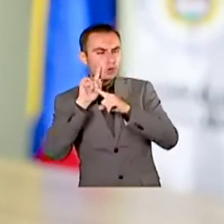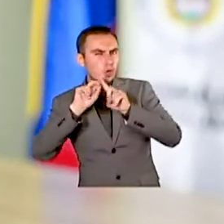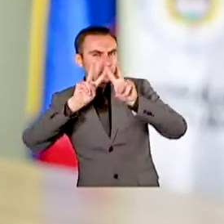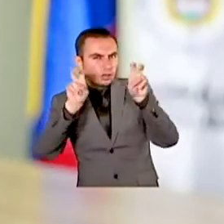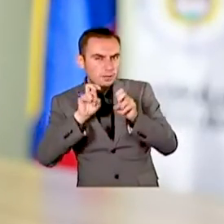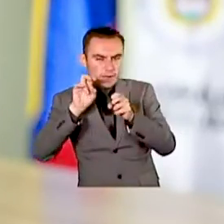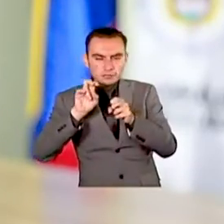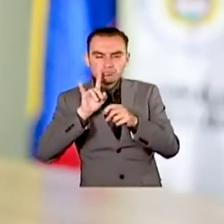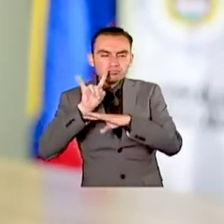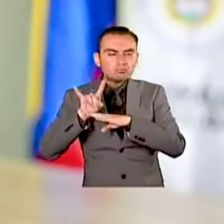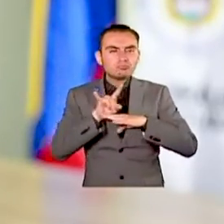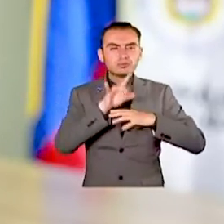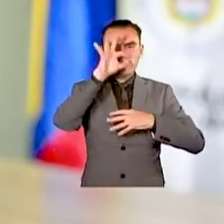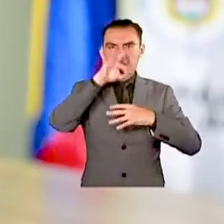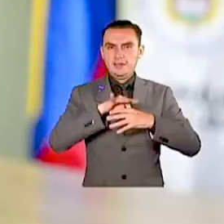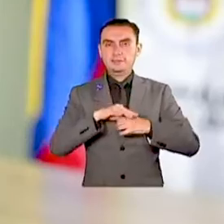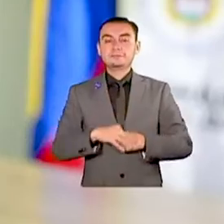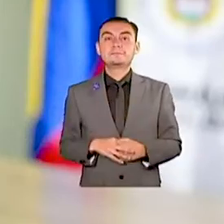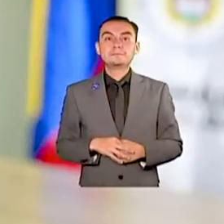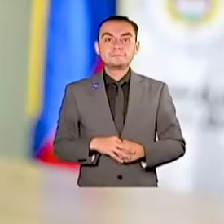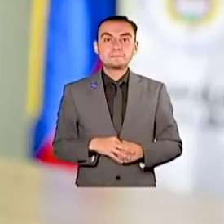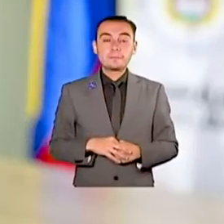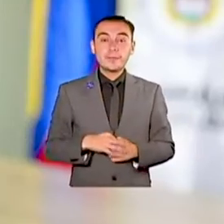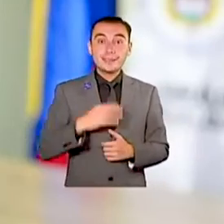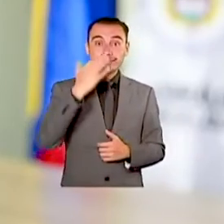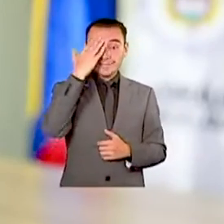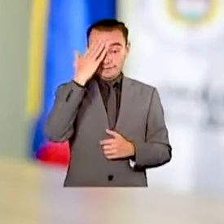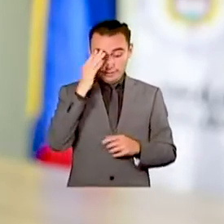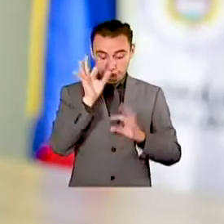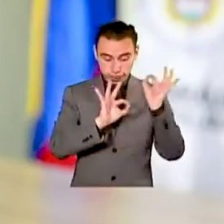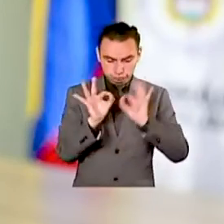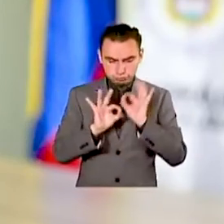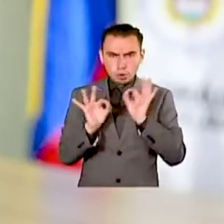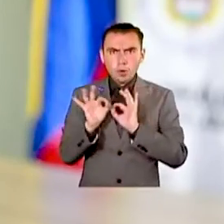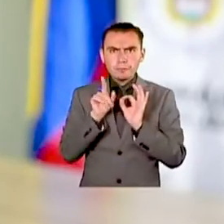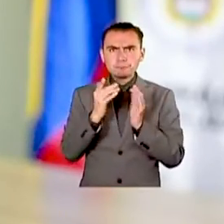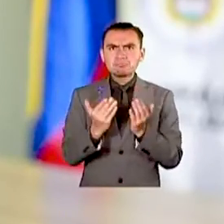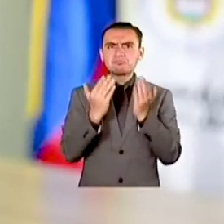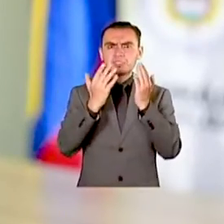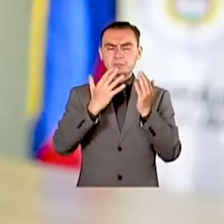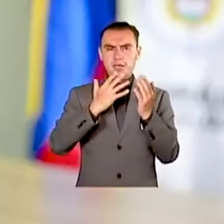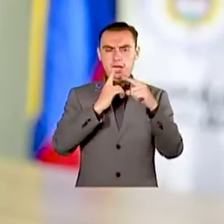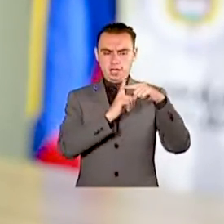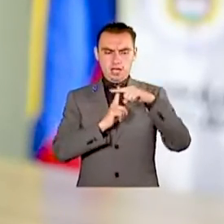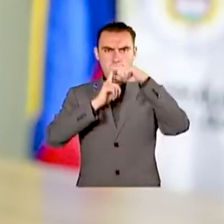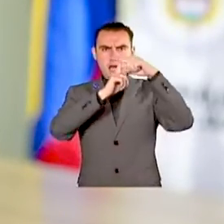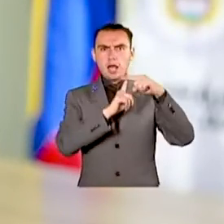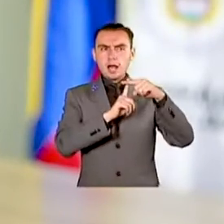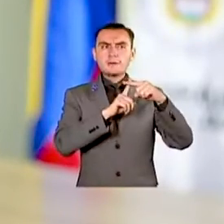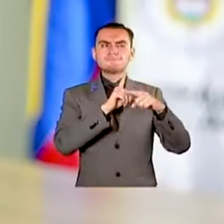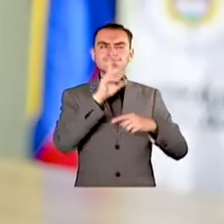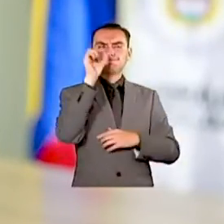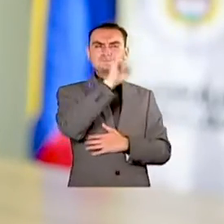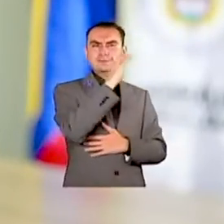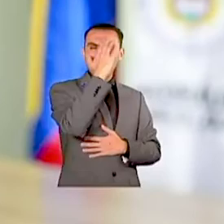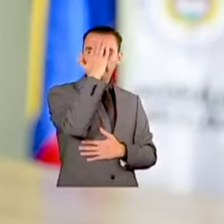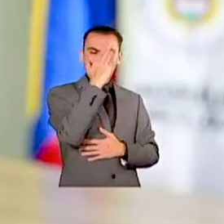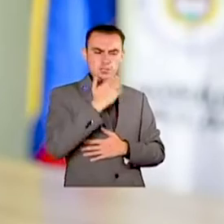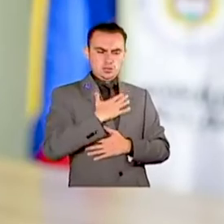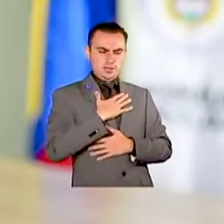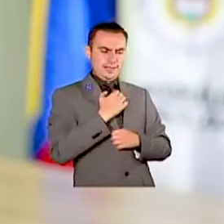vigilancia electoral. Esta arquitectura institucional le ha permitido a la Procuraduría General de la Nación trabajar de